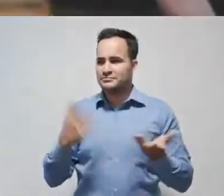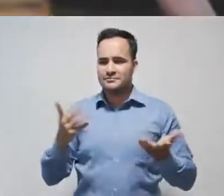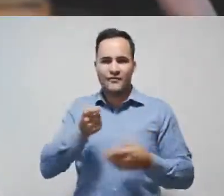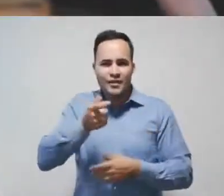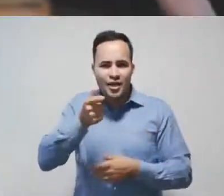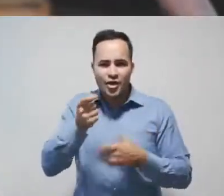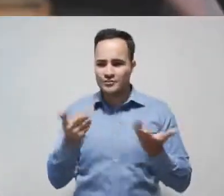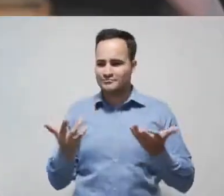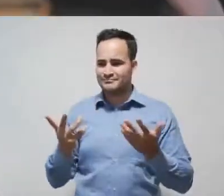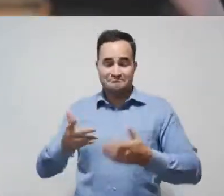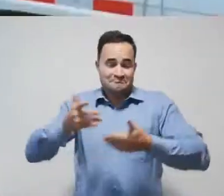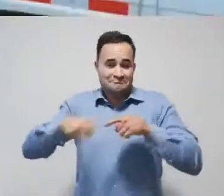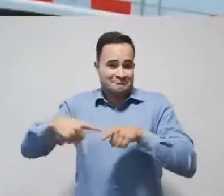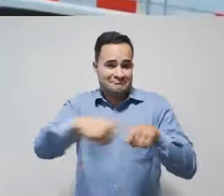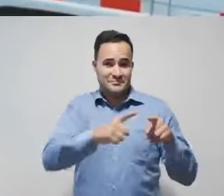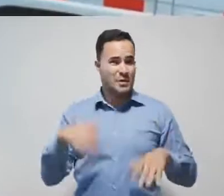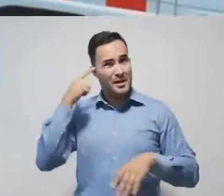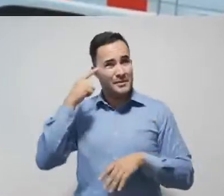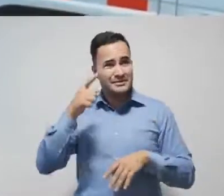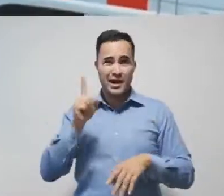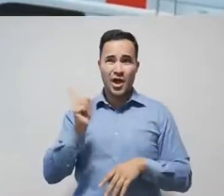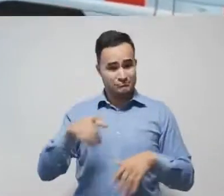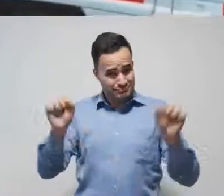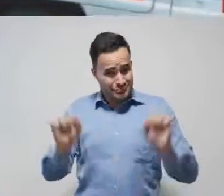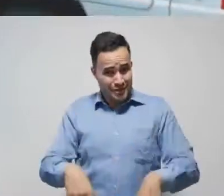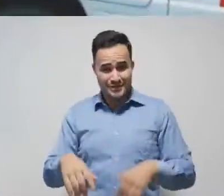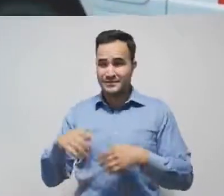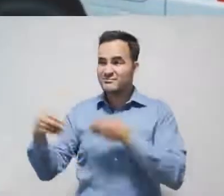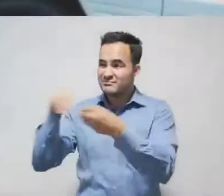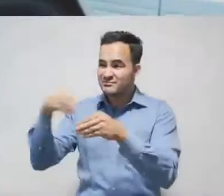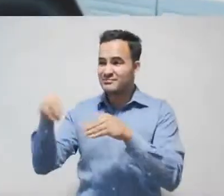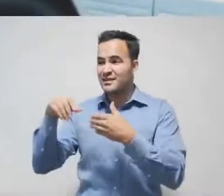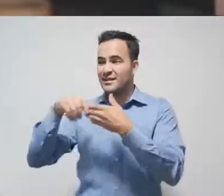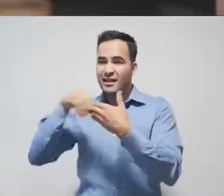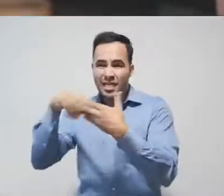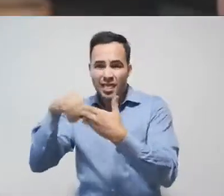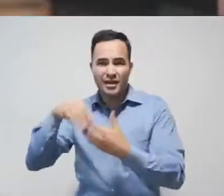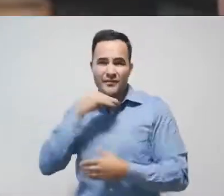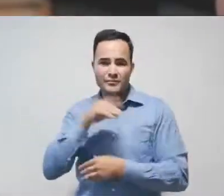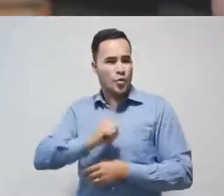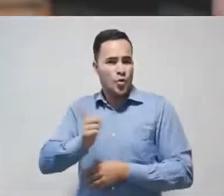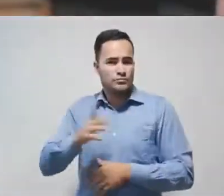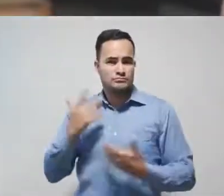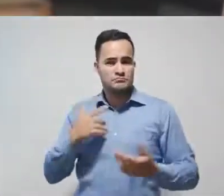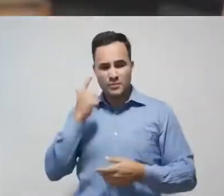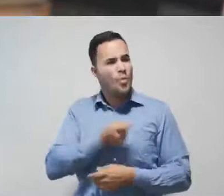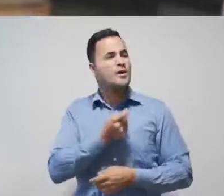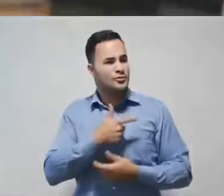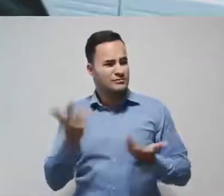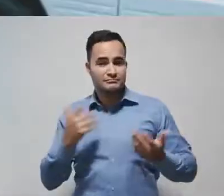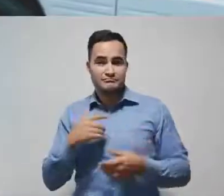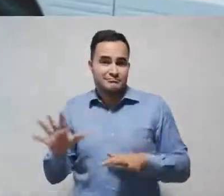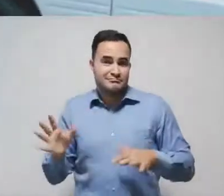frijoles, mejor dicho, de todo. Entonces, se puede, claro que sí, se puede mercar sin plástico, se puede mercar local. ¿Y